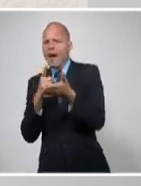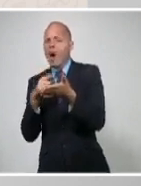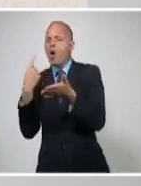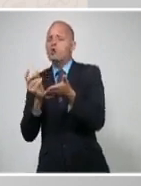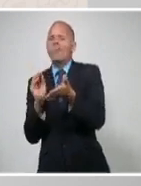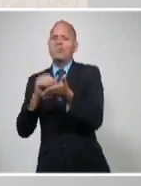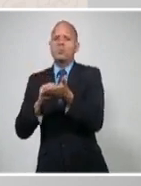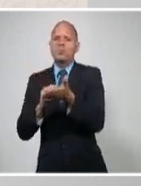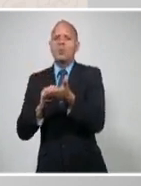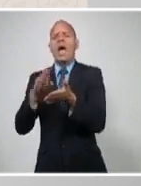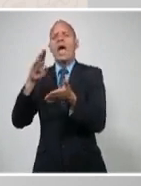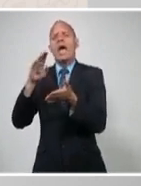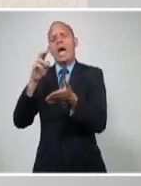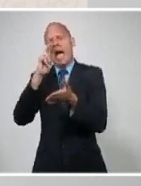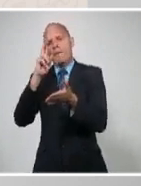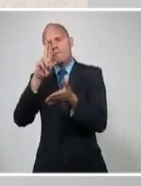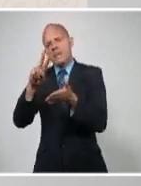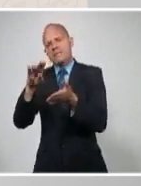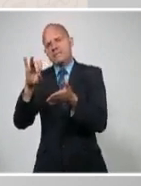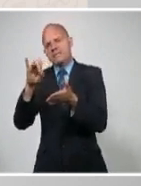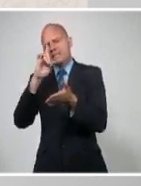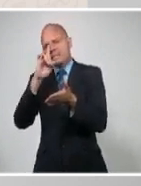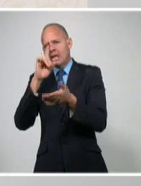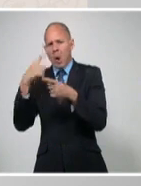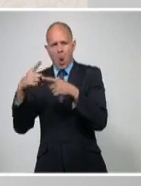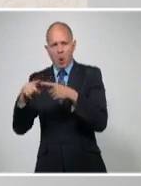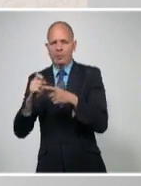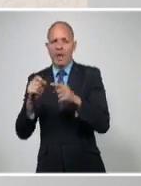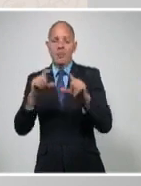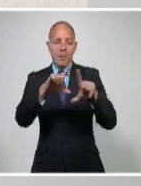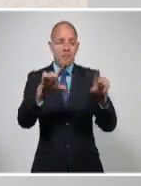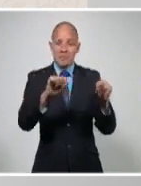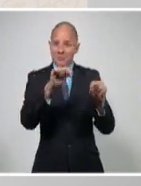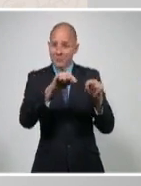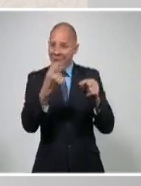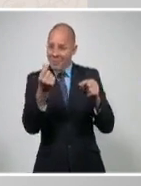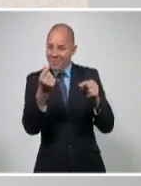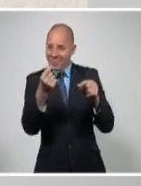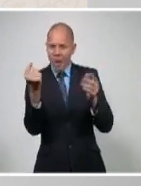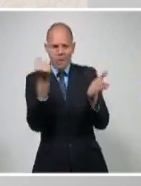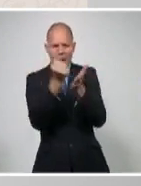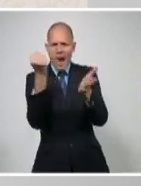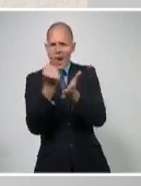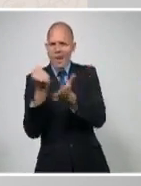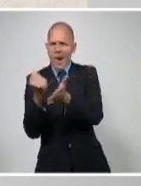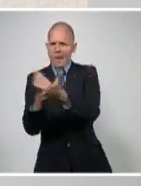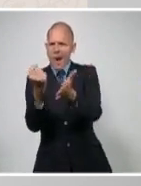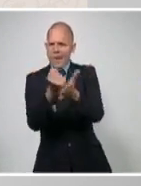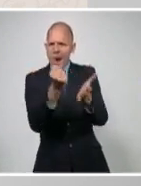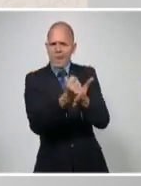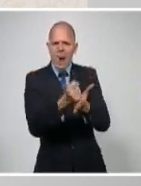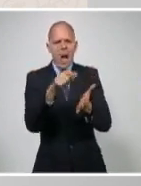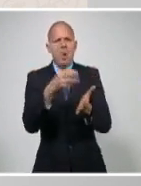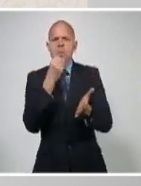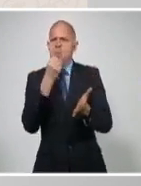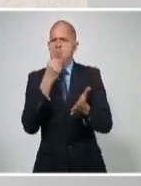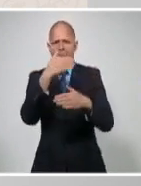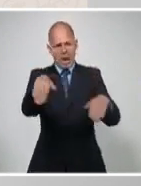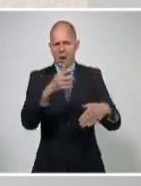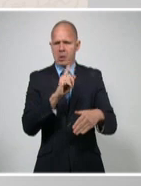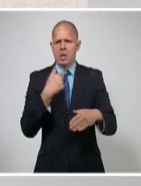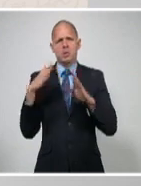MSI, 27N, y tirárselo a las monedas en papel que circulen. Son acciones que se pueden hacer en una casa sin riesgo de calle.